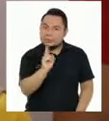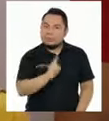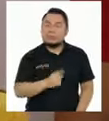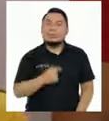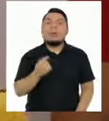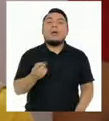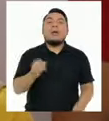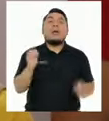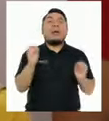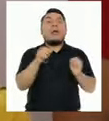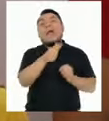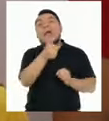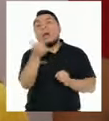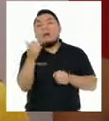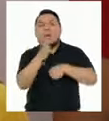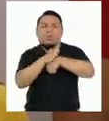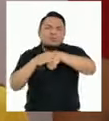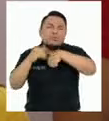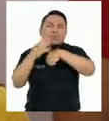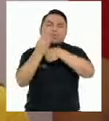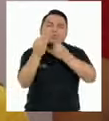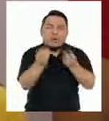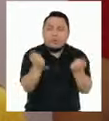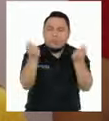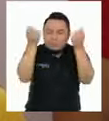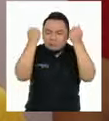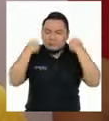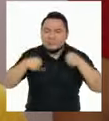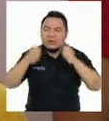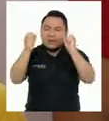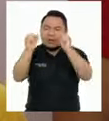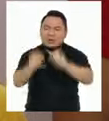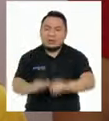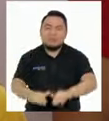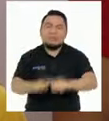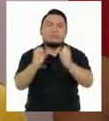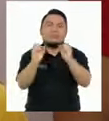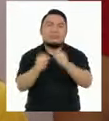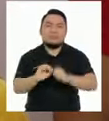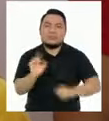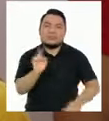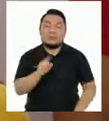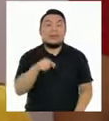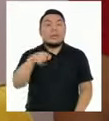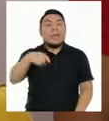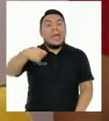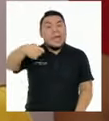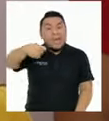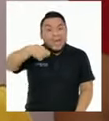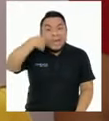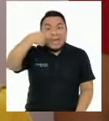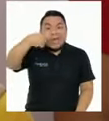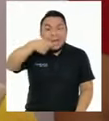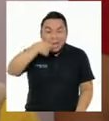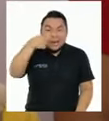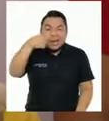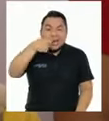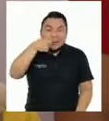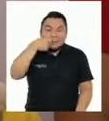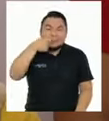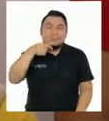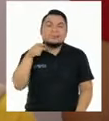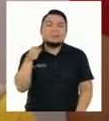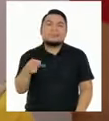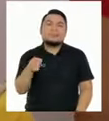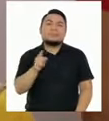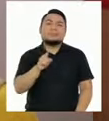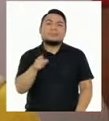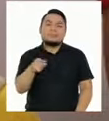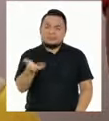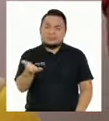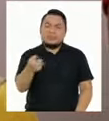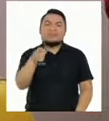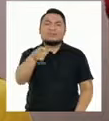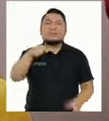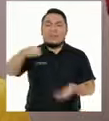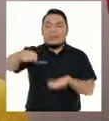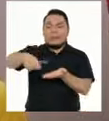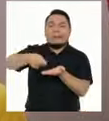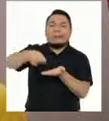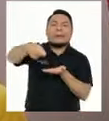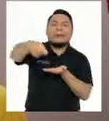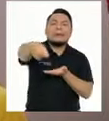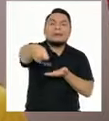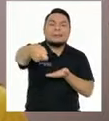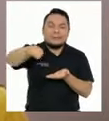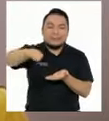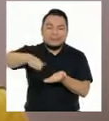o él. Por ejemplo, en vez de permitirles comer con la cuchara como puedan, les damos de comer en la boca. Y cuando